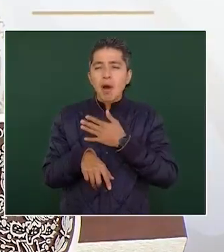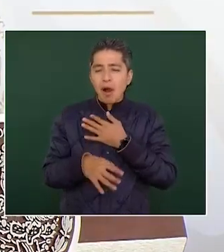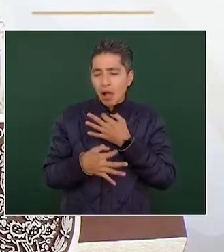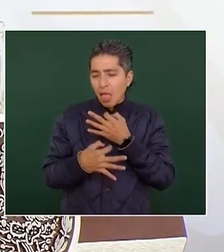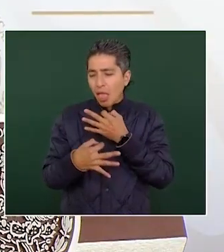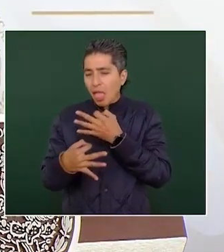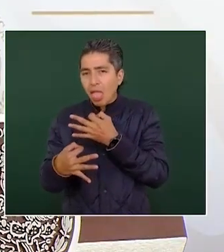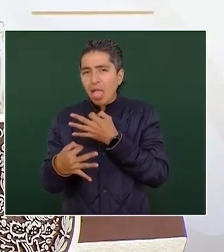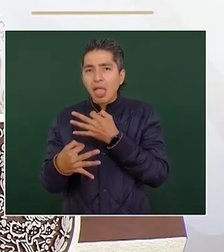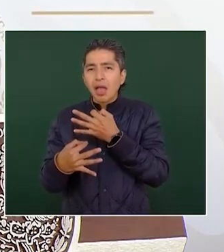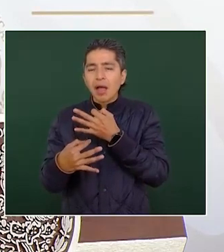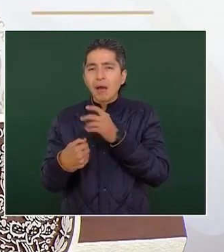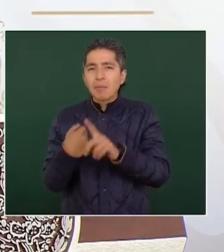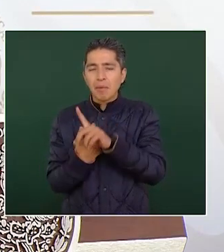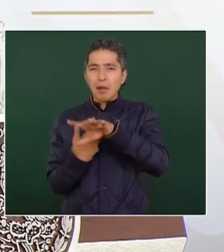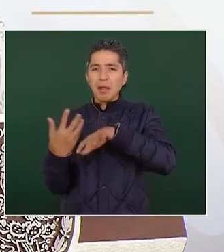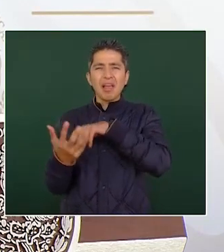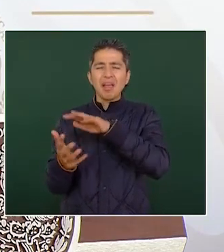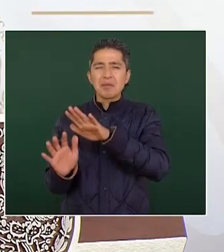provocaciones.